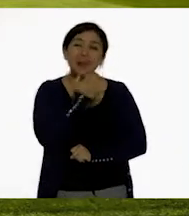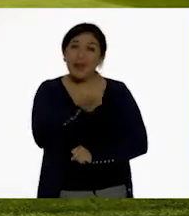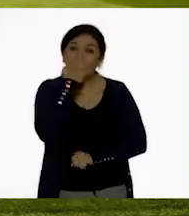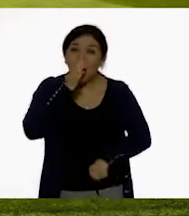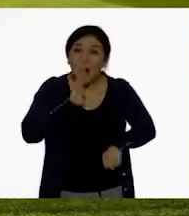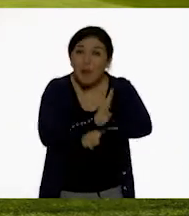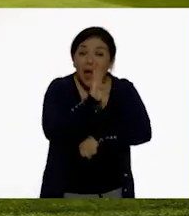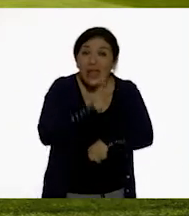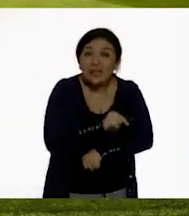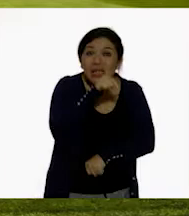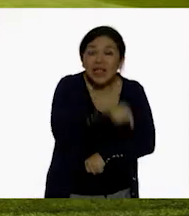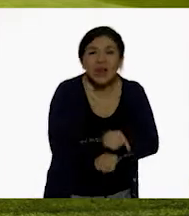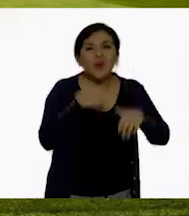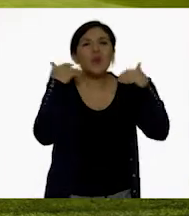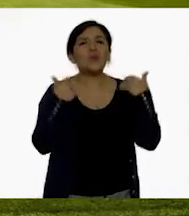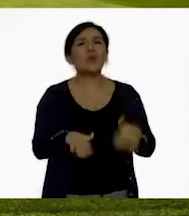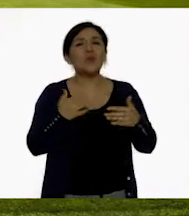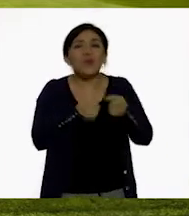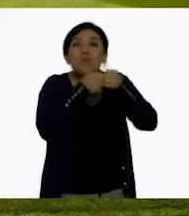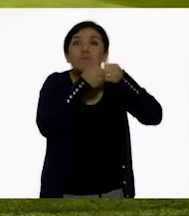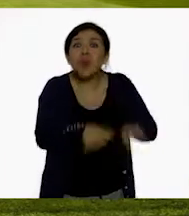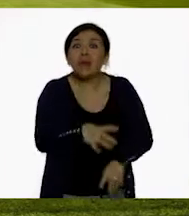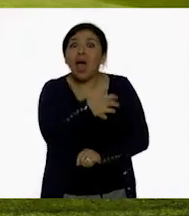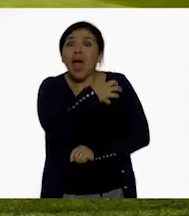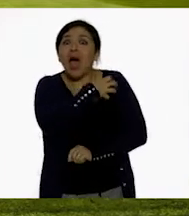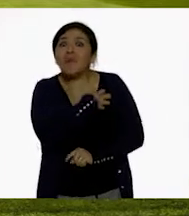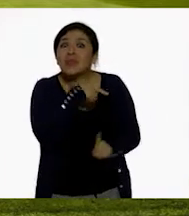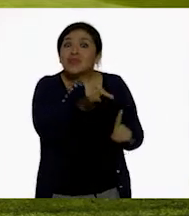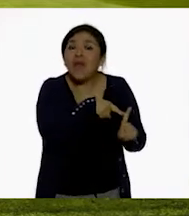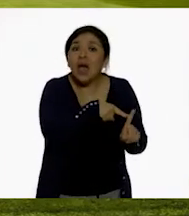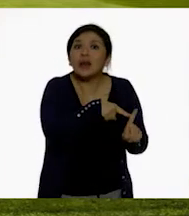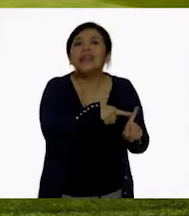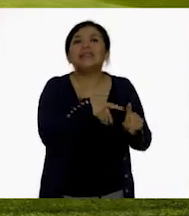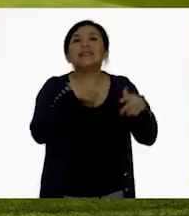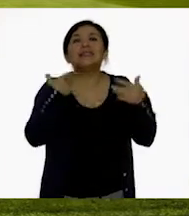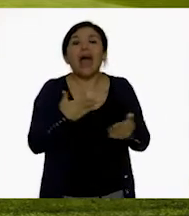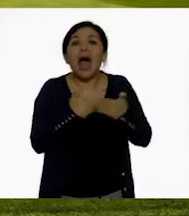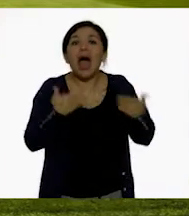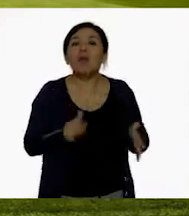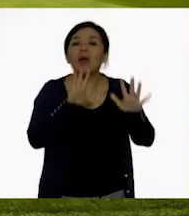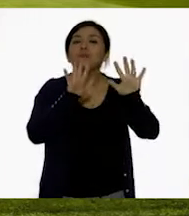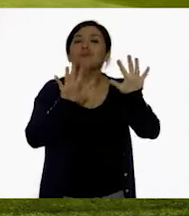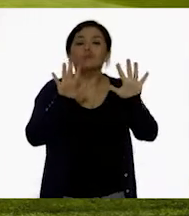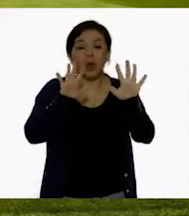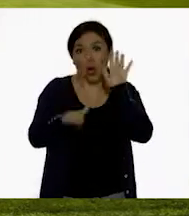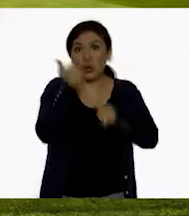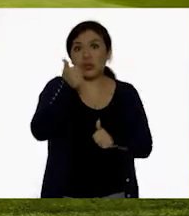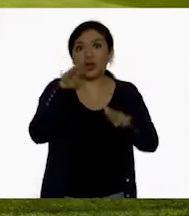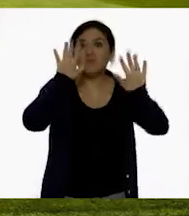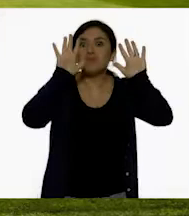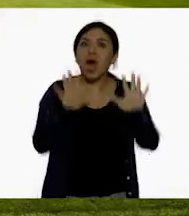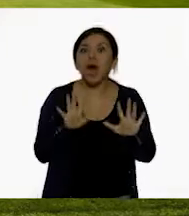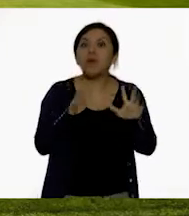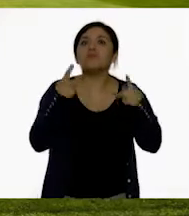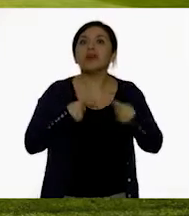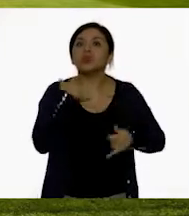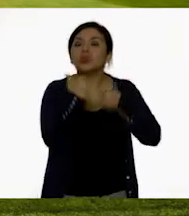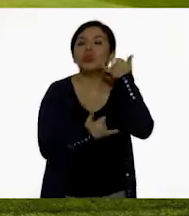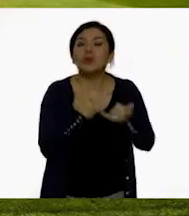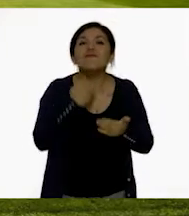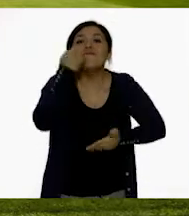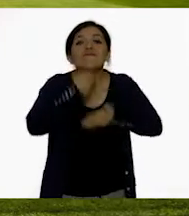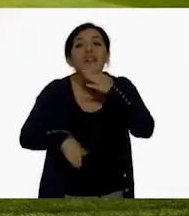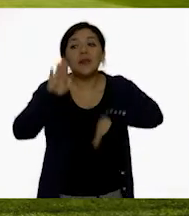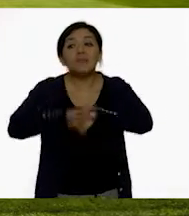República del Brasil! Además de perder a su mejor jugador, se quedan con solo 10 hombres en la cancha. Y lo peor de todo, que aún